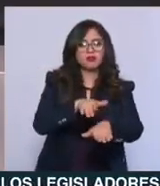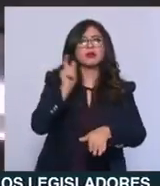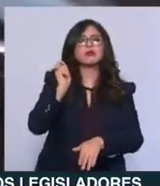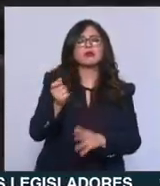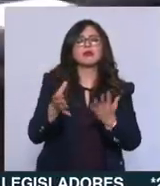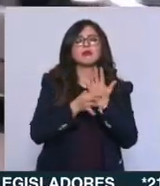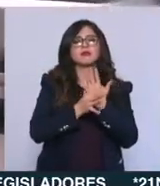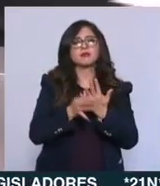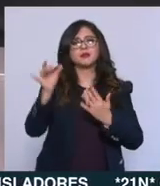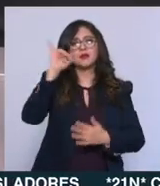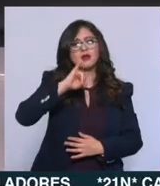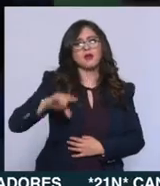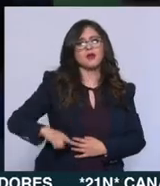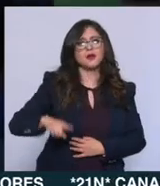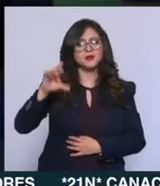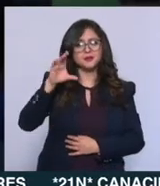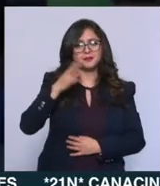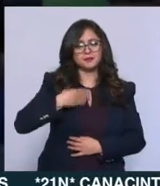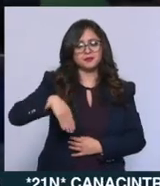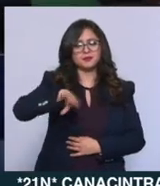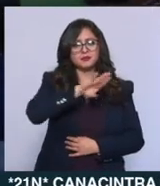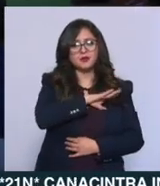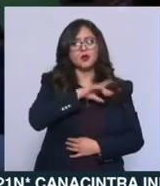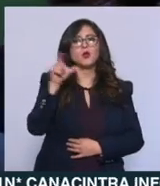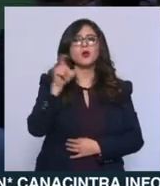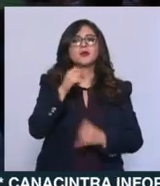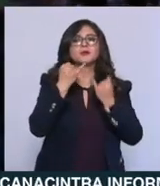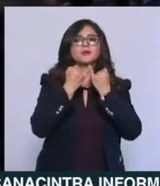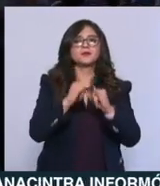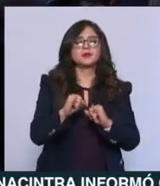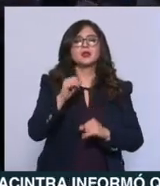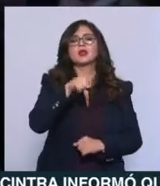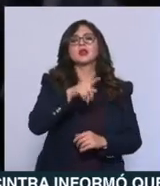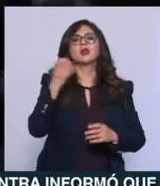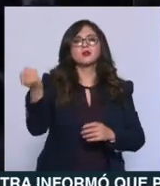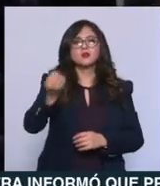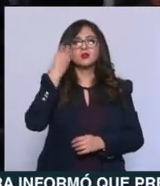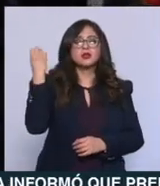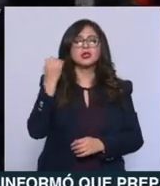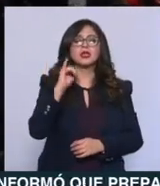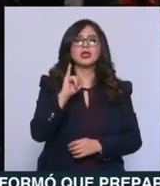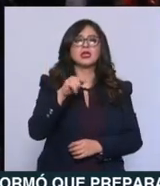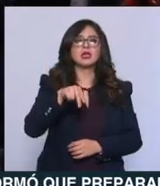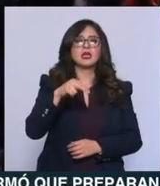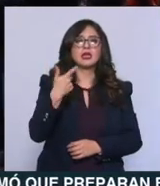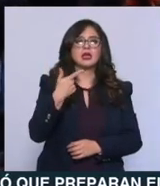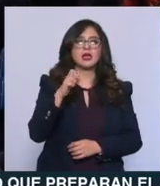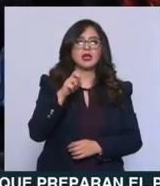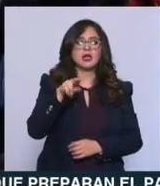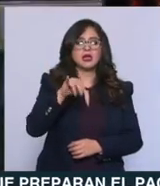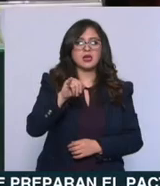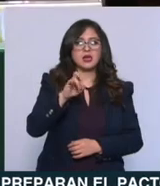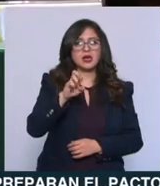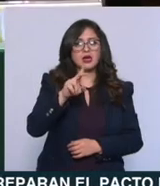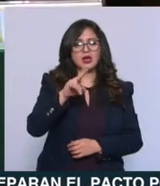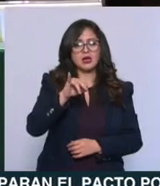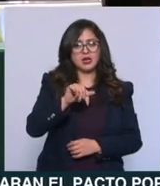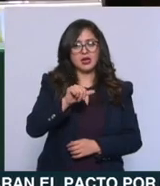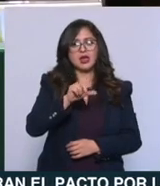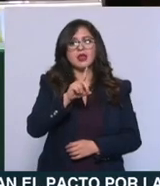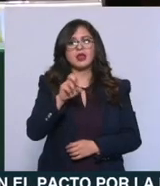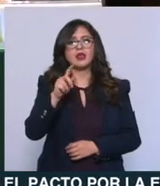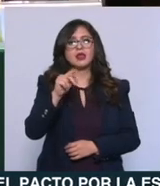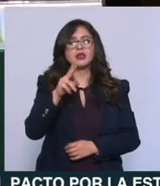jefa de gobierno Claudia Sheinbaum, al inaugurar el seminario Ingeniería de Tránsito, en el que participaron las autoridades